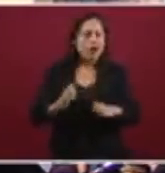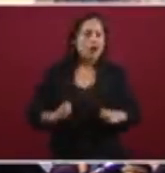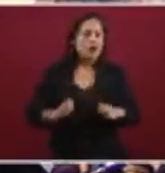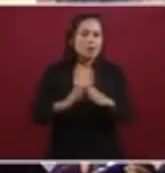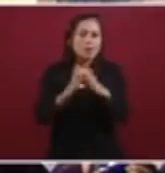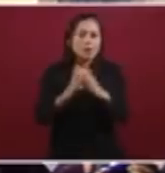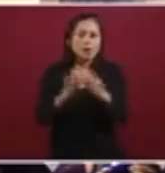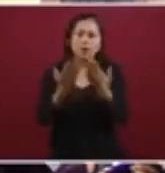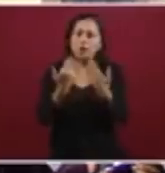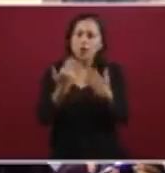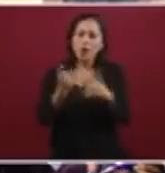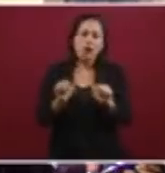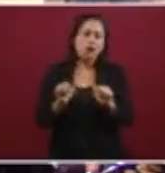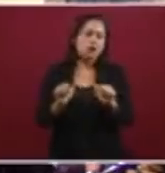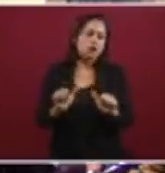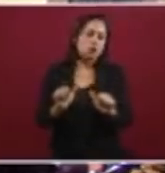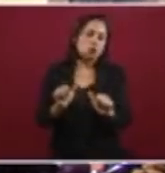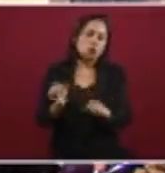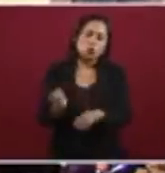ha habido casos